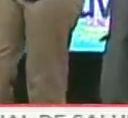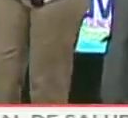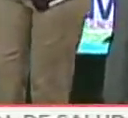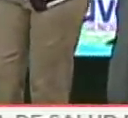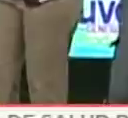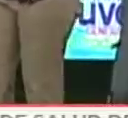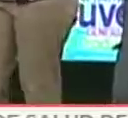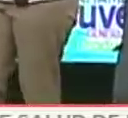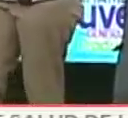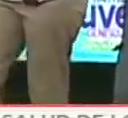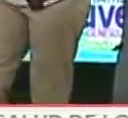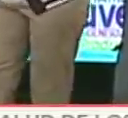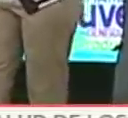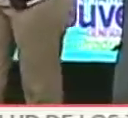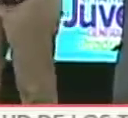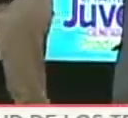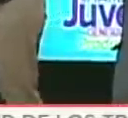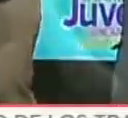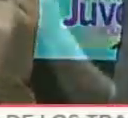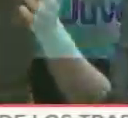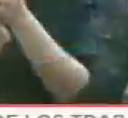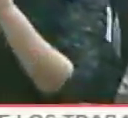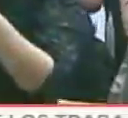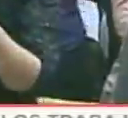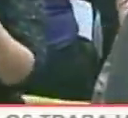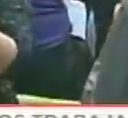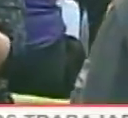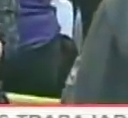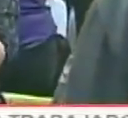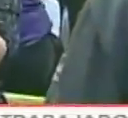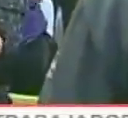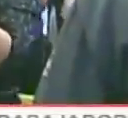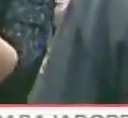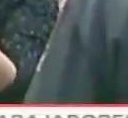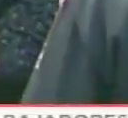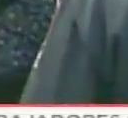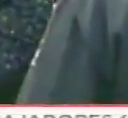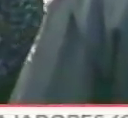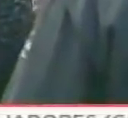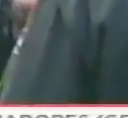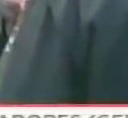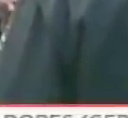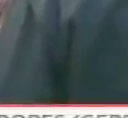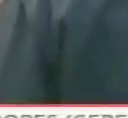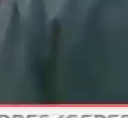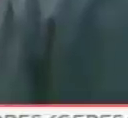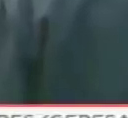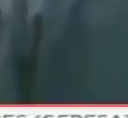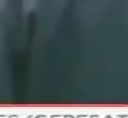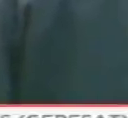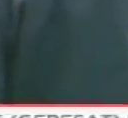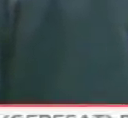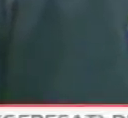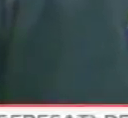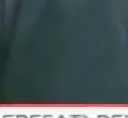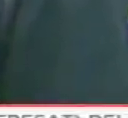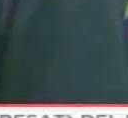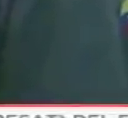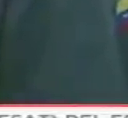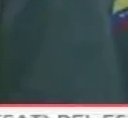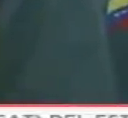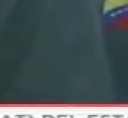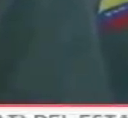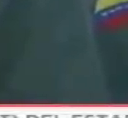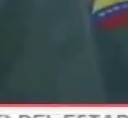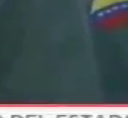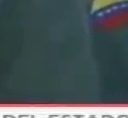verdad indiscutible, Nicolás, el futuro y lealtad. Vamos, vamos, Nico. Dile, Nico es